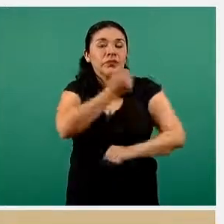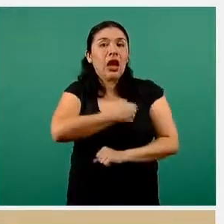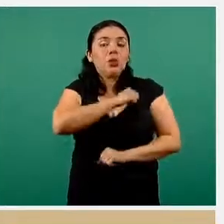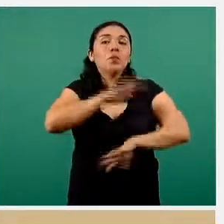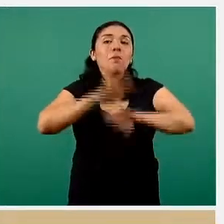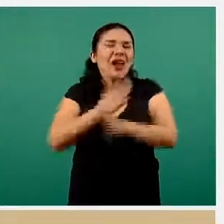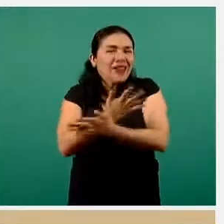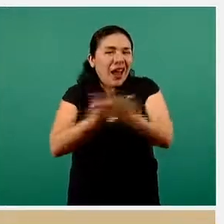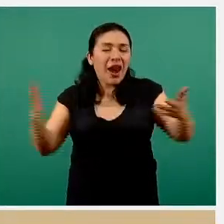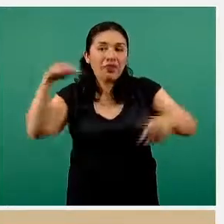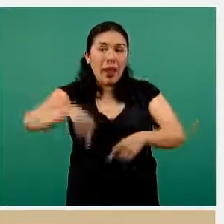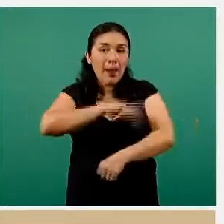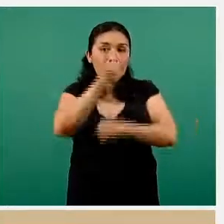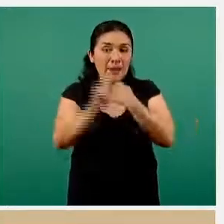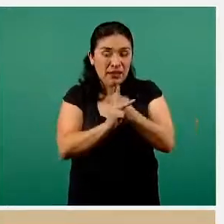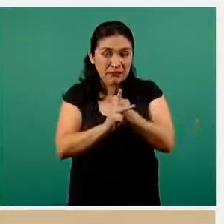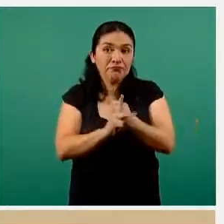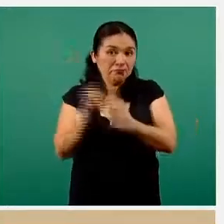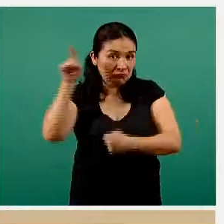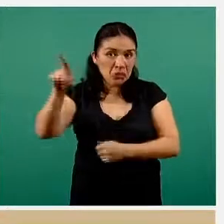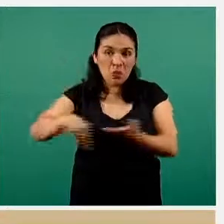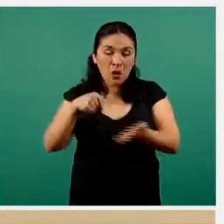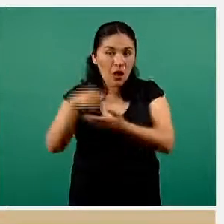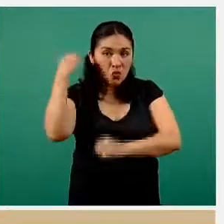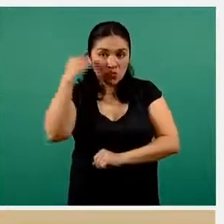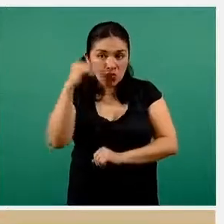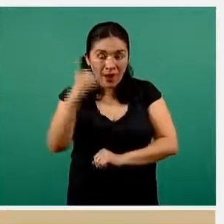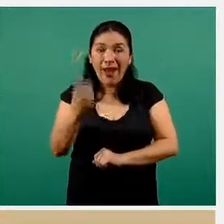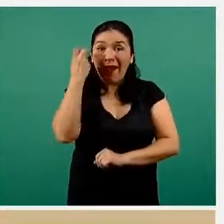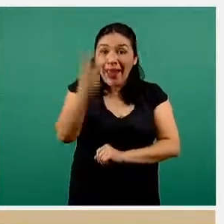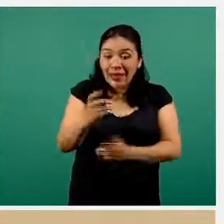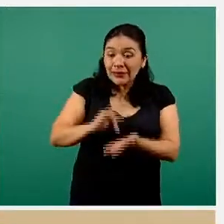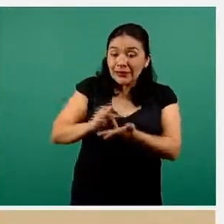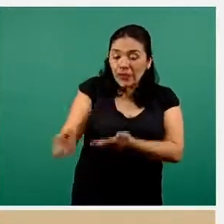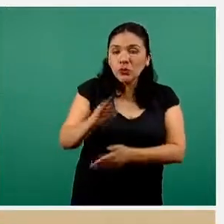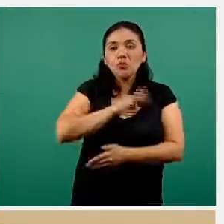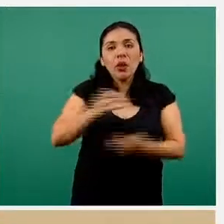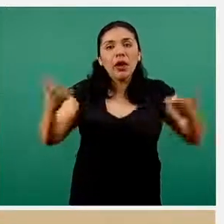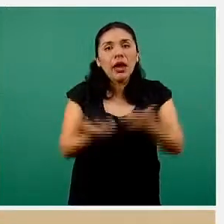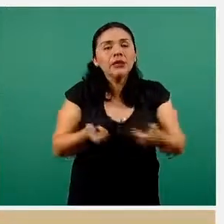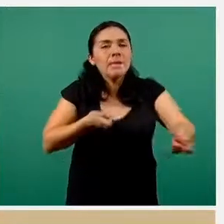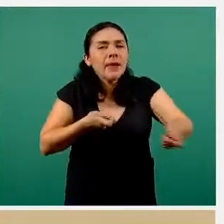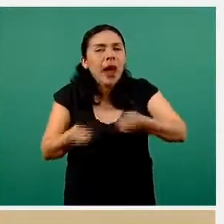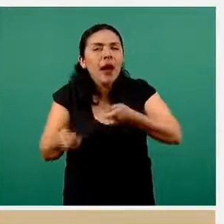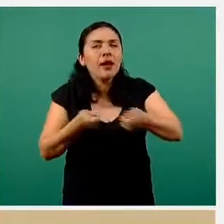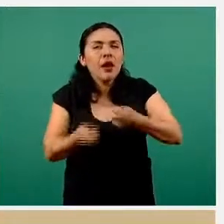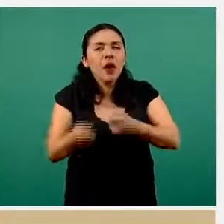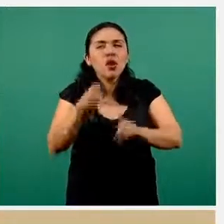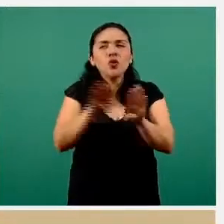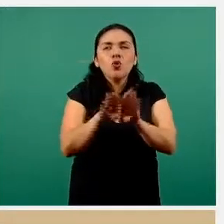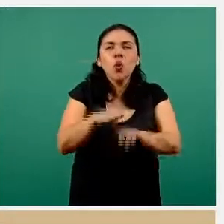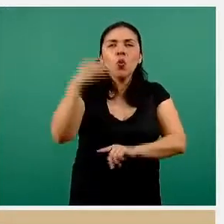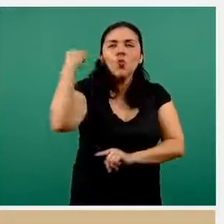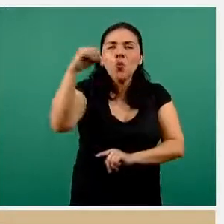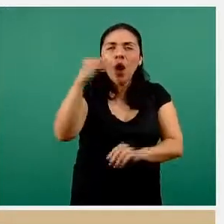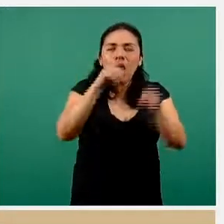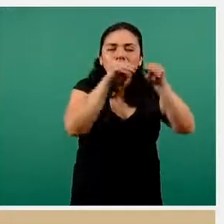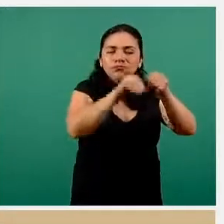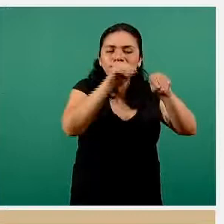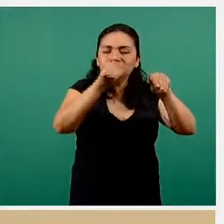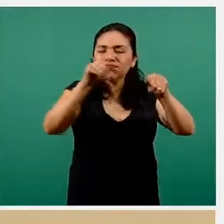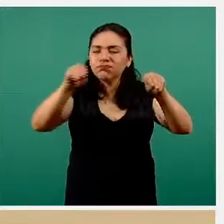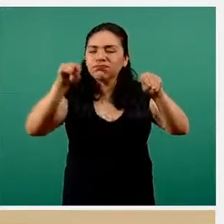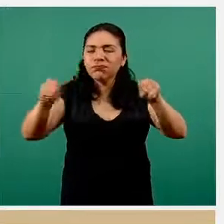país. Esto nos ha permitido, dentro de todo, manejar cada parte de Oaxaca de una